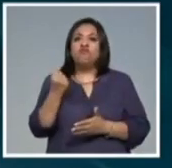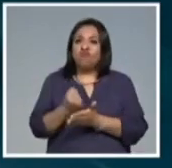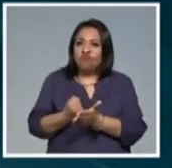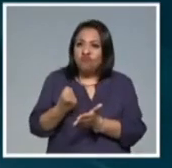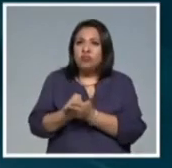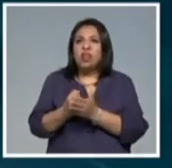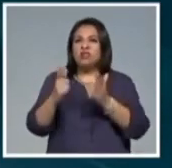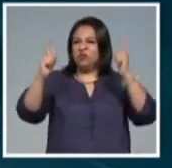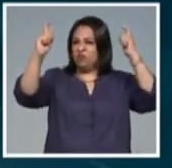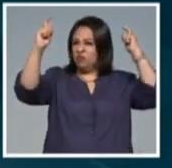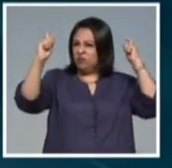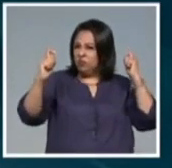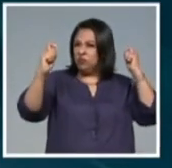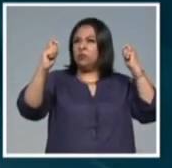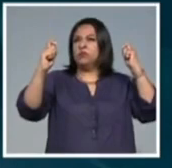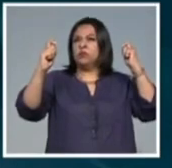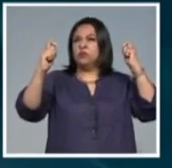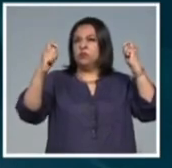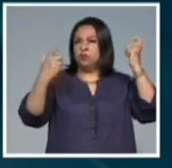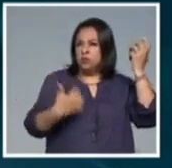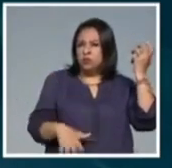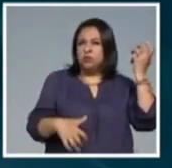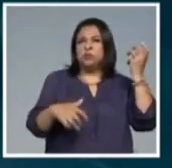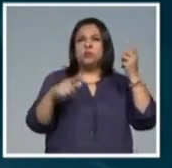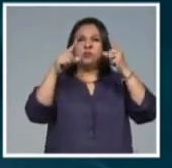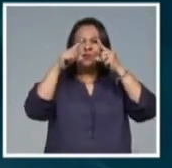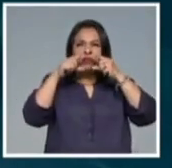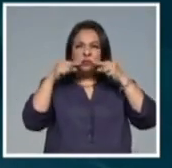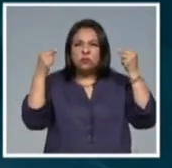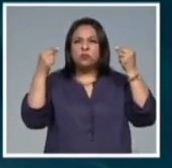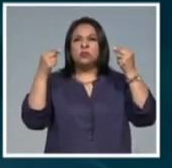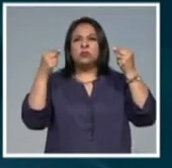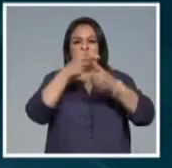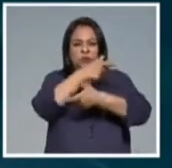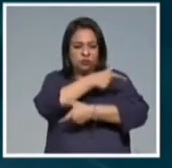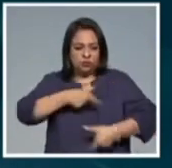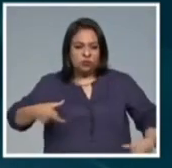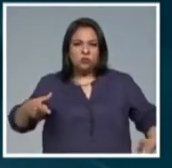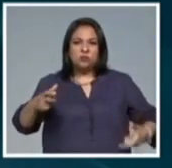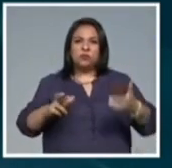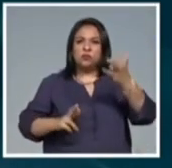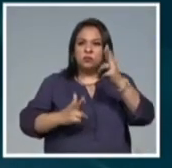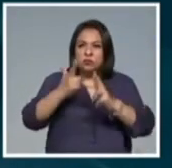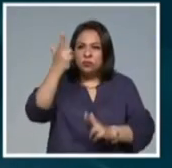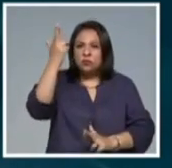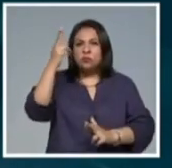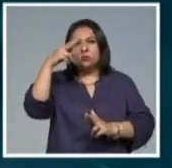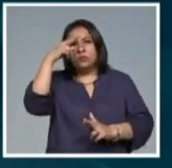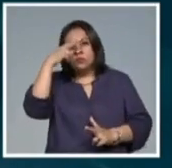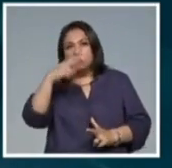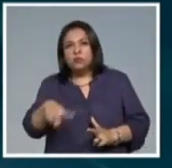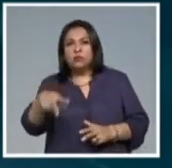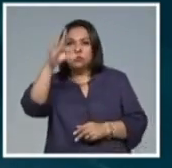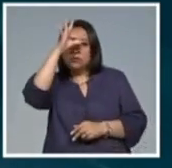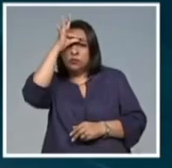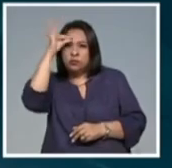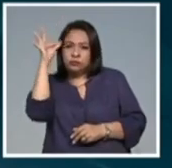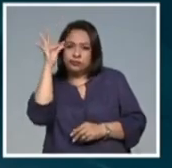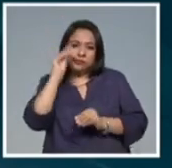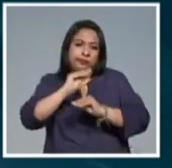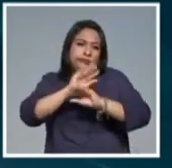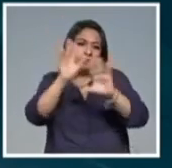grandes sombreros de paja o de charro, en los bigotes, la Revolución Mexicana, Frida Kahlo y por supuesto la comida